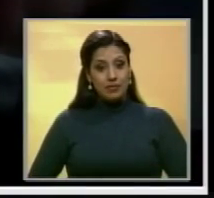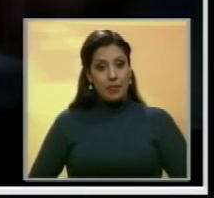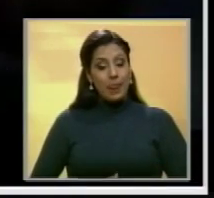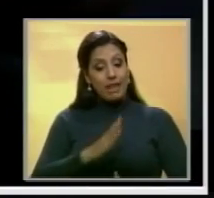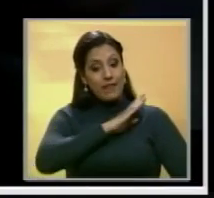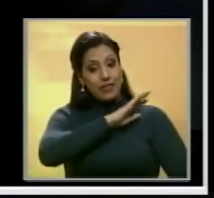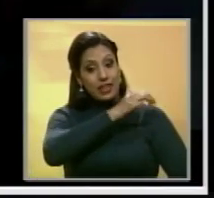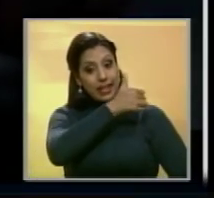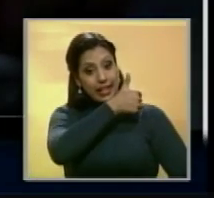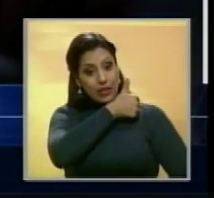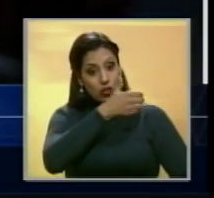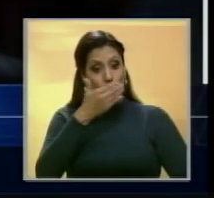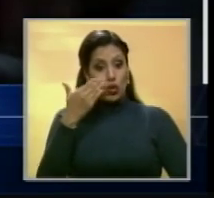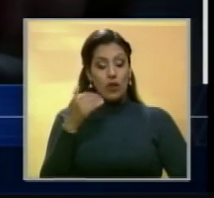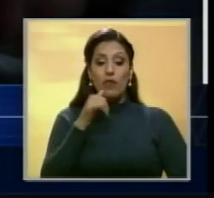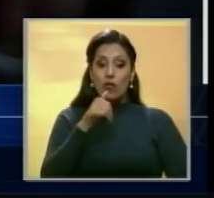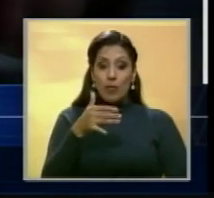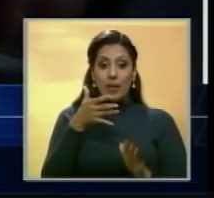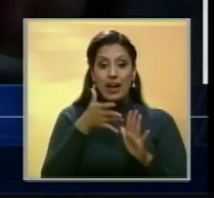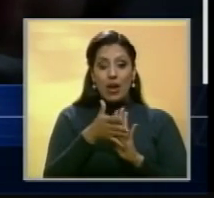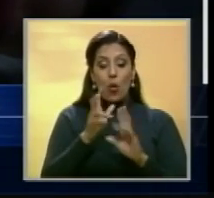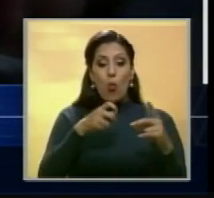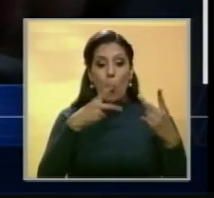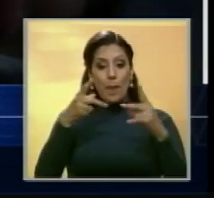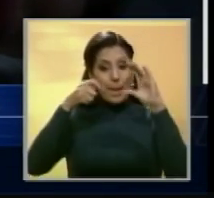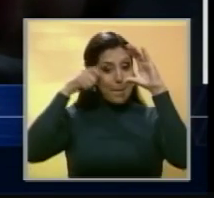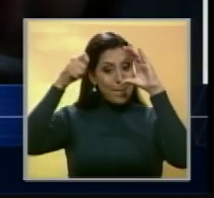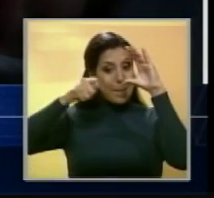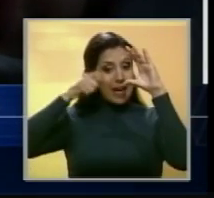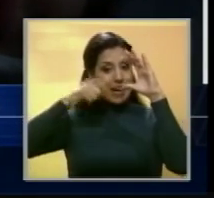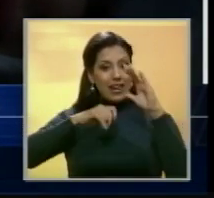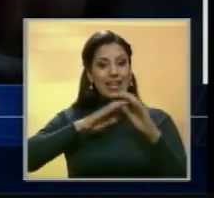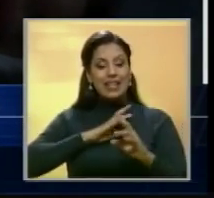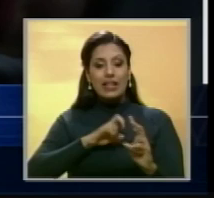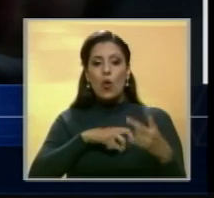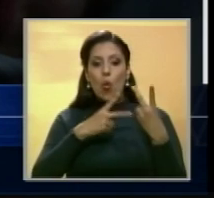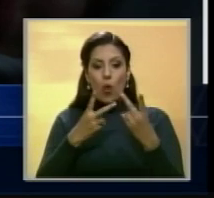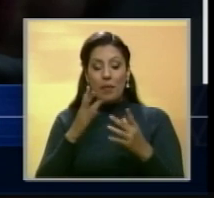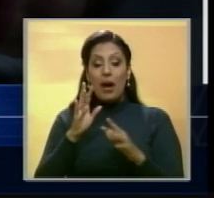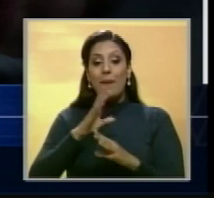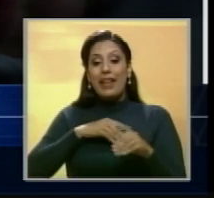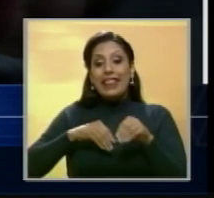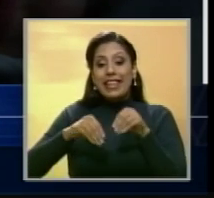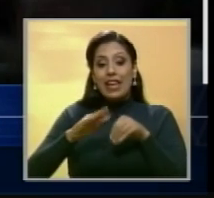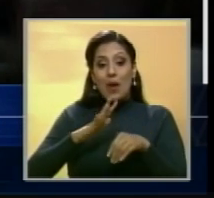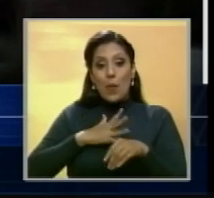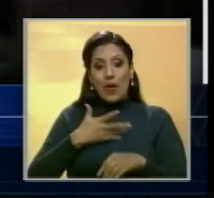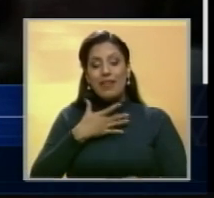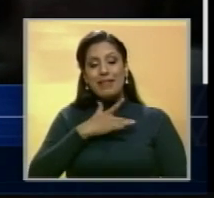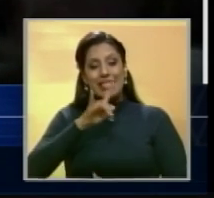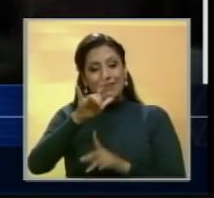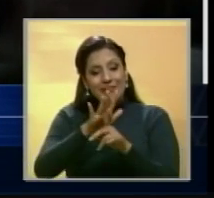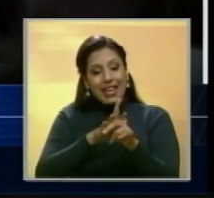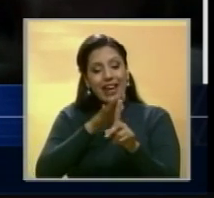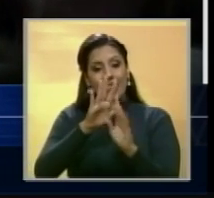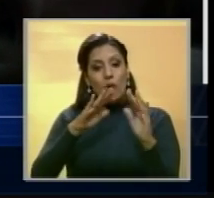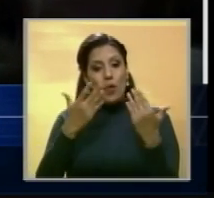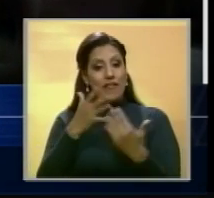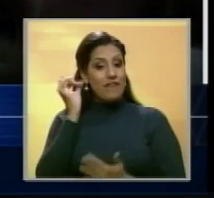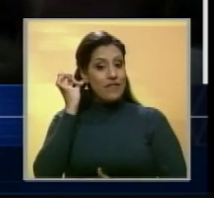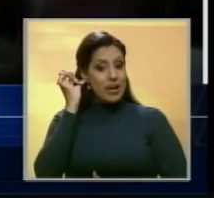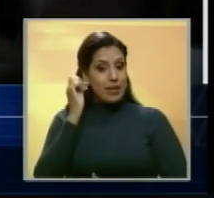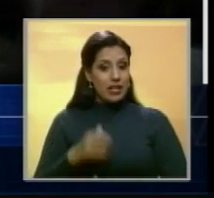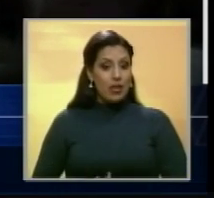El director manchego gustó en Cannes con su nuevo film, que le lleva de nuevo a un terreno que le es muy querido, el universo